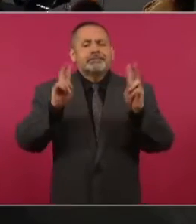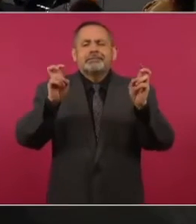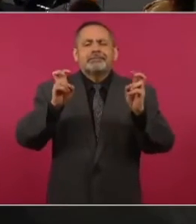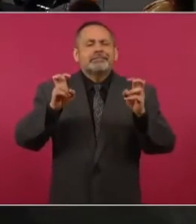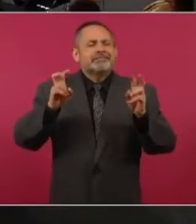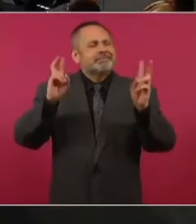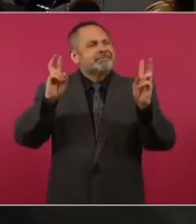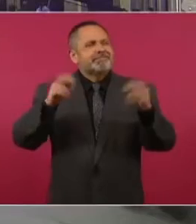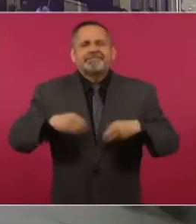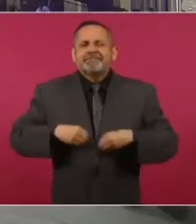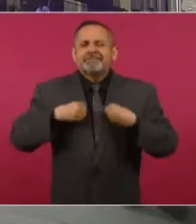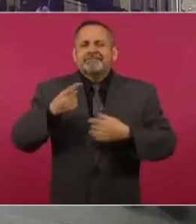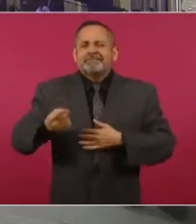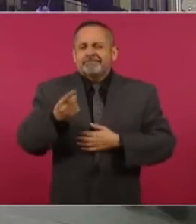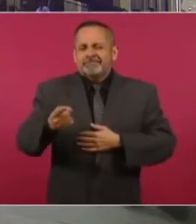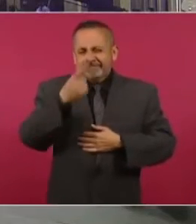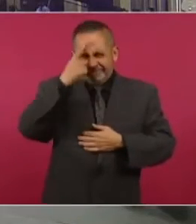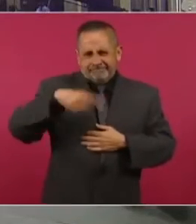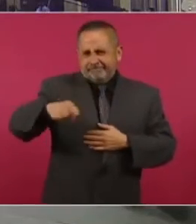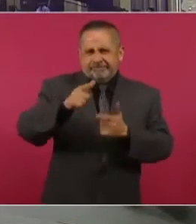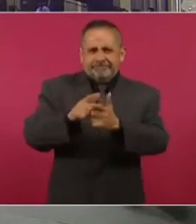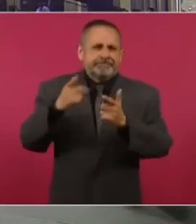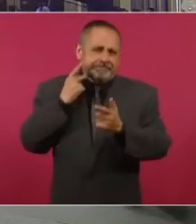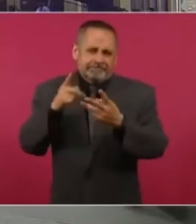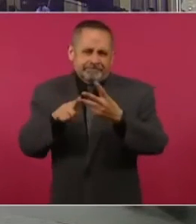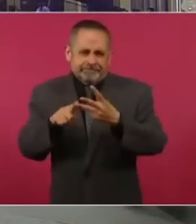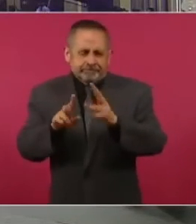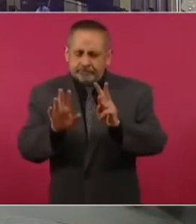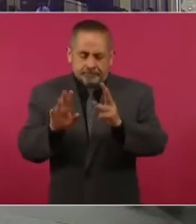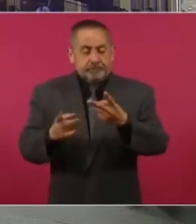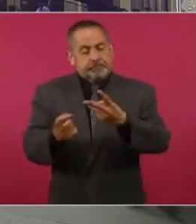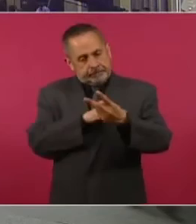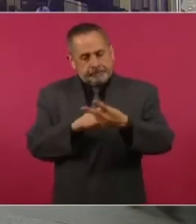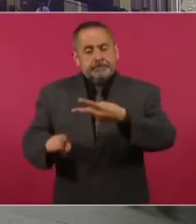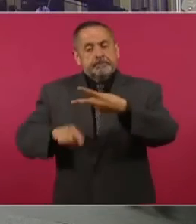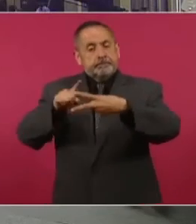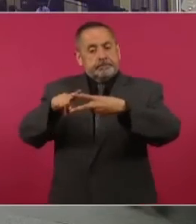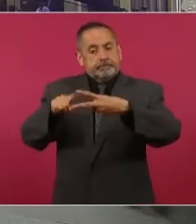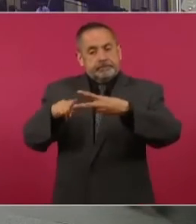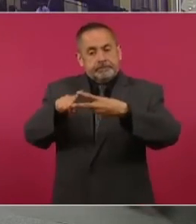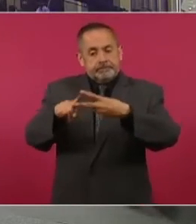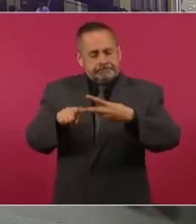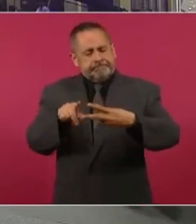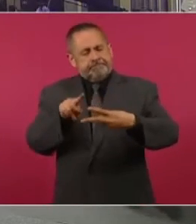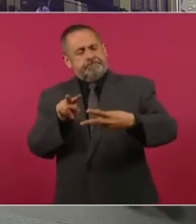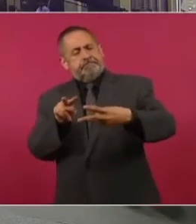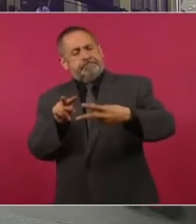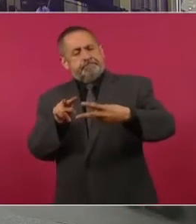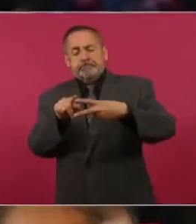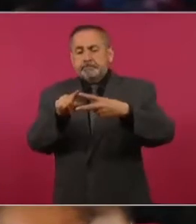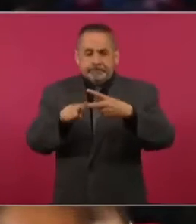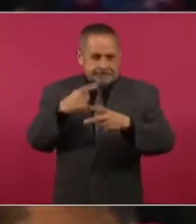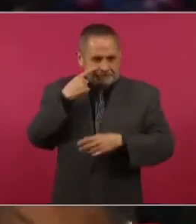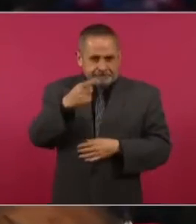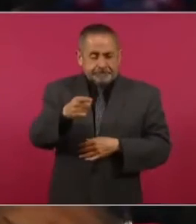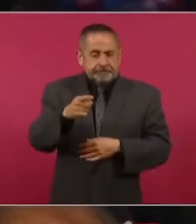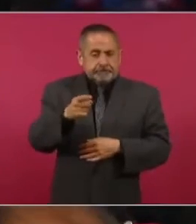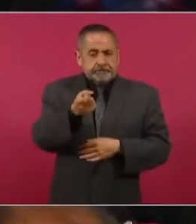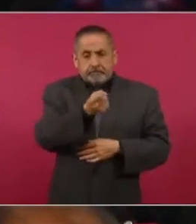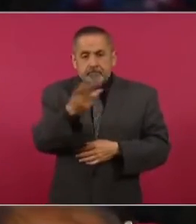de los partidos. Y hay otro elemento que también llama mucho la atención, y es que los partidos